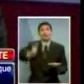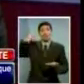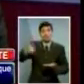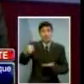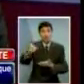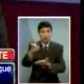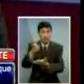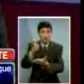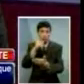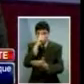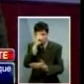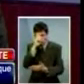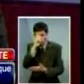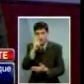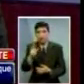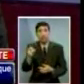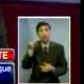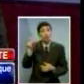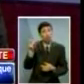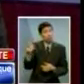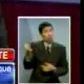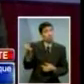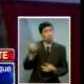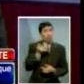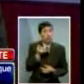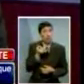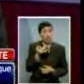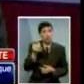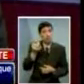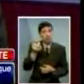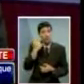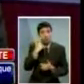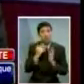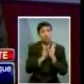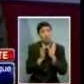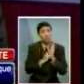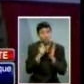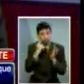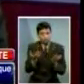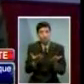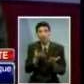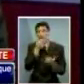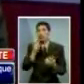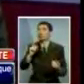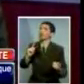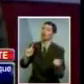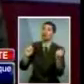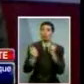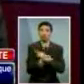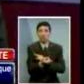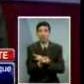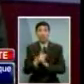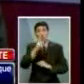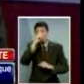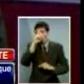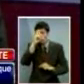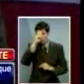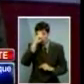hospital. Y respecto a lo que usted señala, la evidencia muestra más bien lo contrario. Los